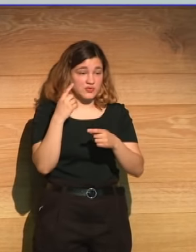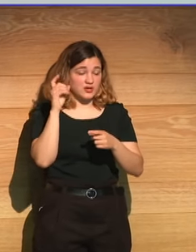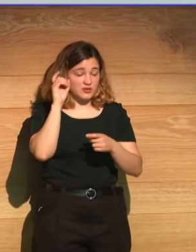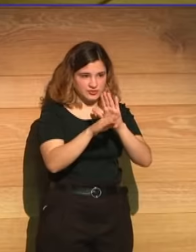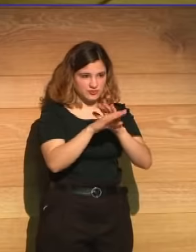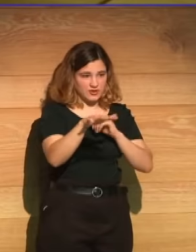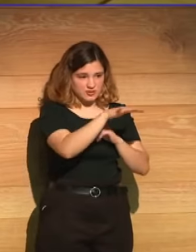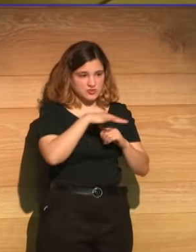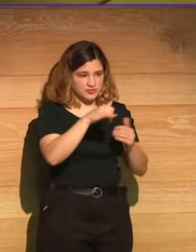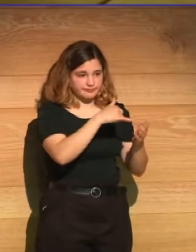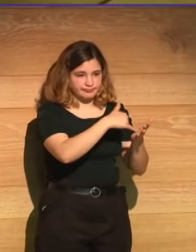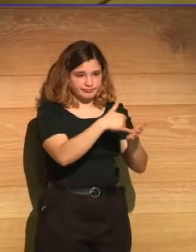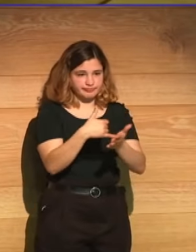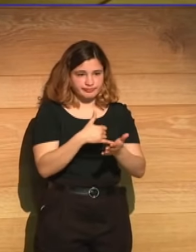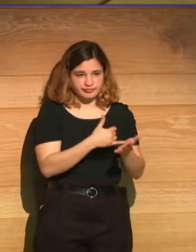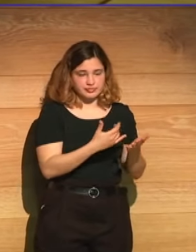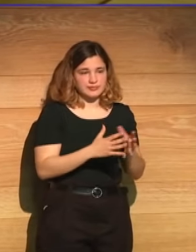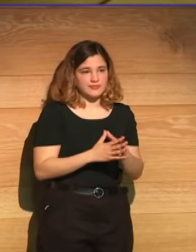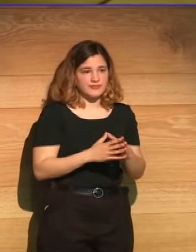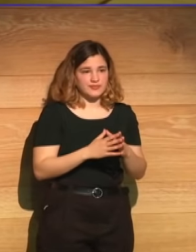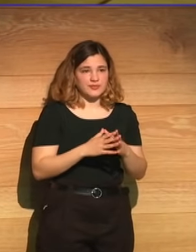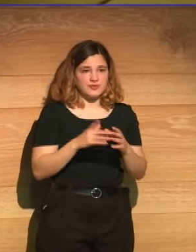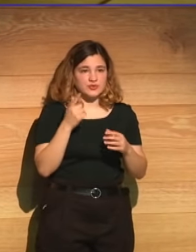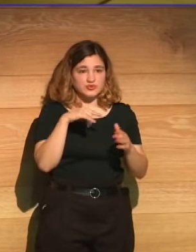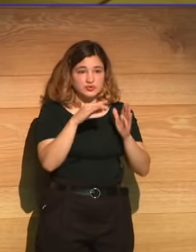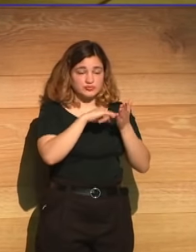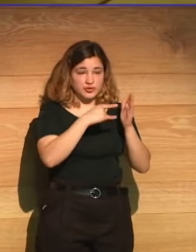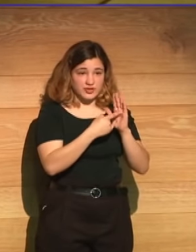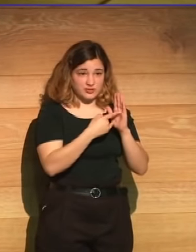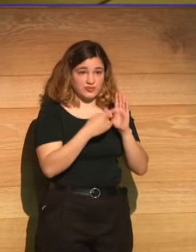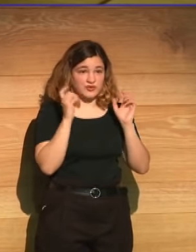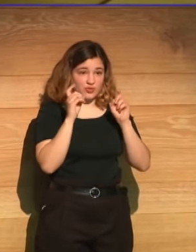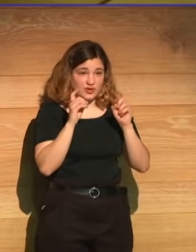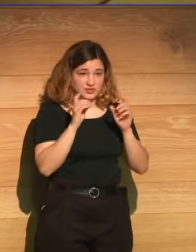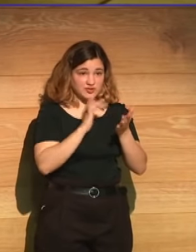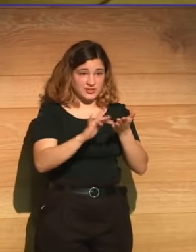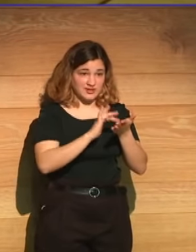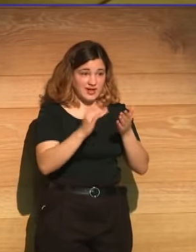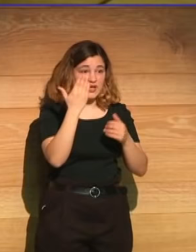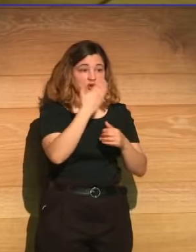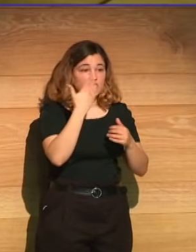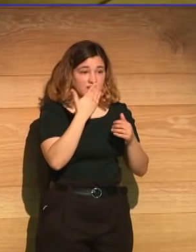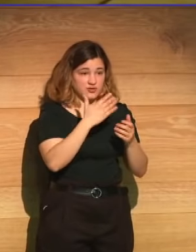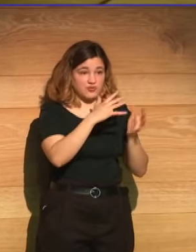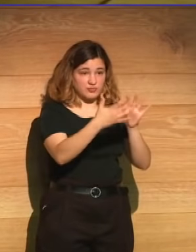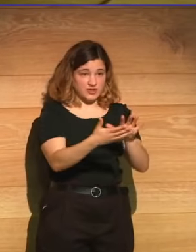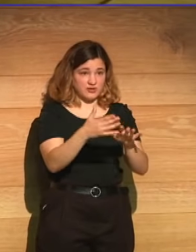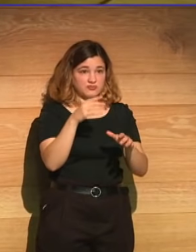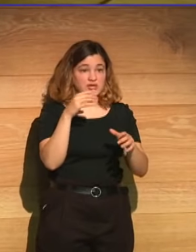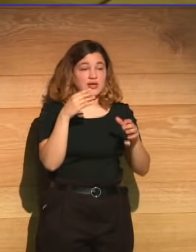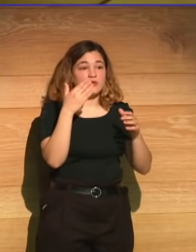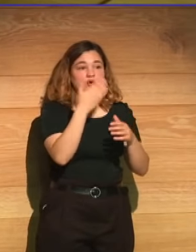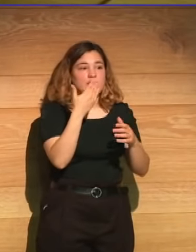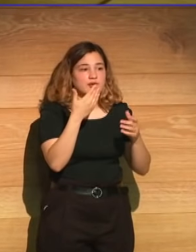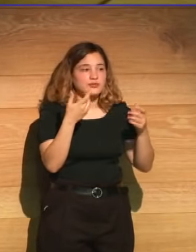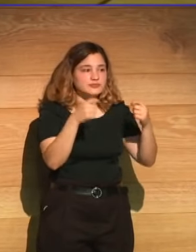ingresos. Nuestra intervención de nuestro proyecto de educación digital se produce en las escuelas y, por tanto, ante el cierre de las escuelas nos